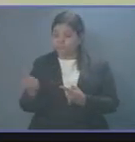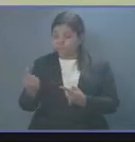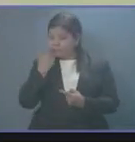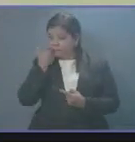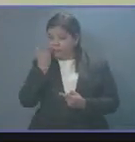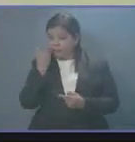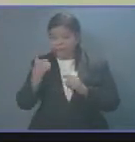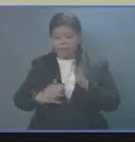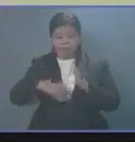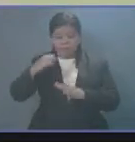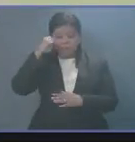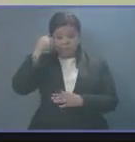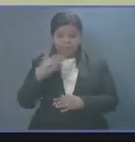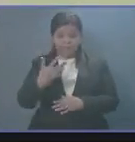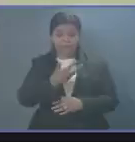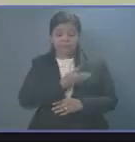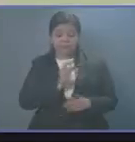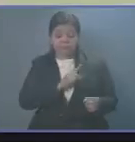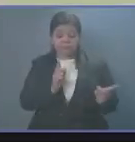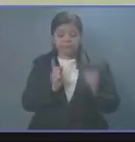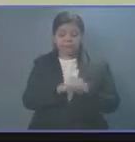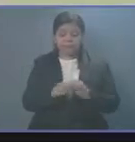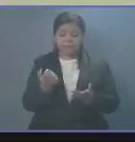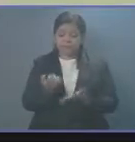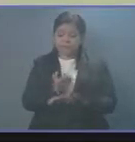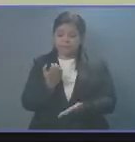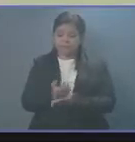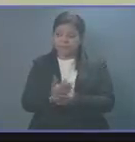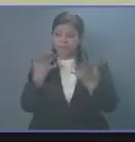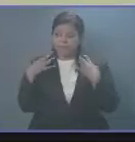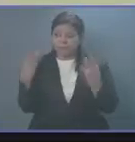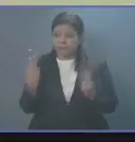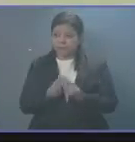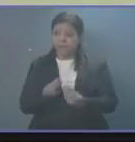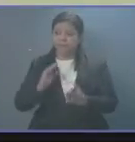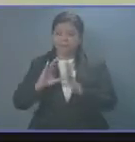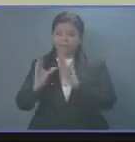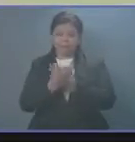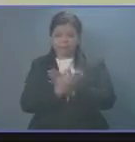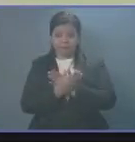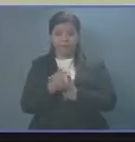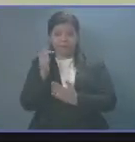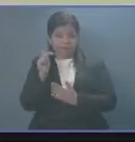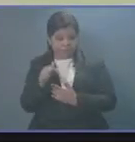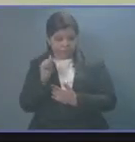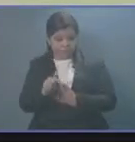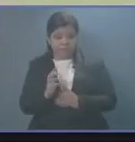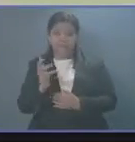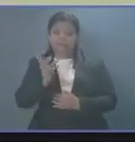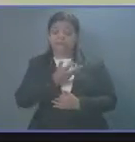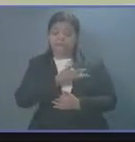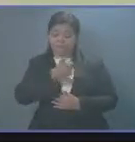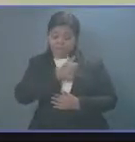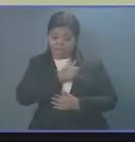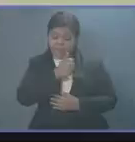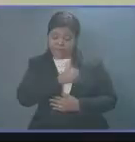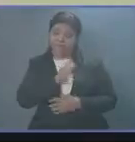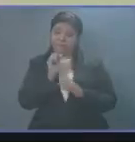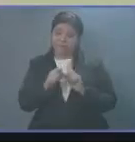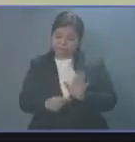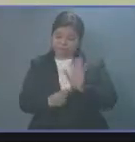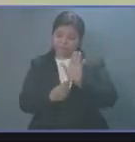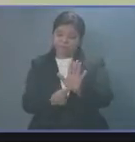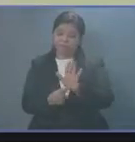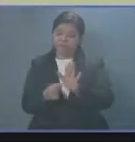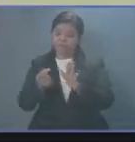base fundamental de las transformaciones económicas, sociales y culturales de nuestro país. Por tanto, es nuestra responsabilidad visibilizarla